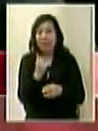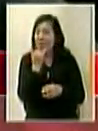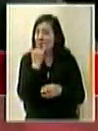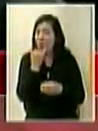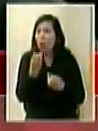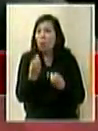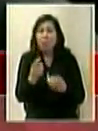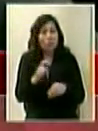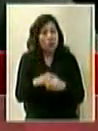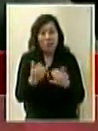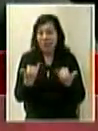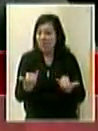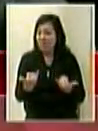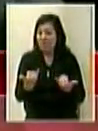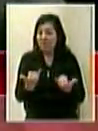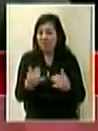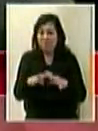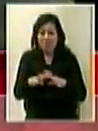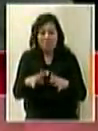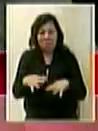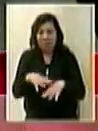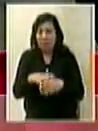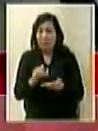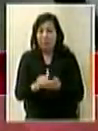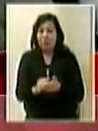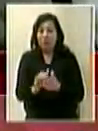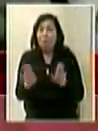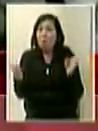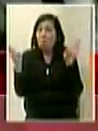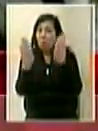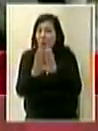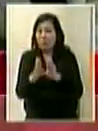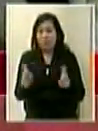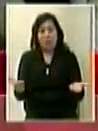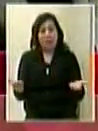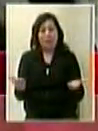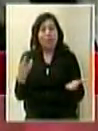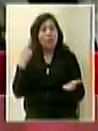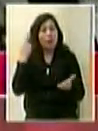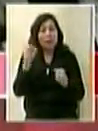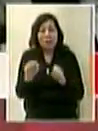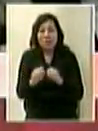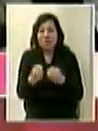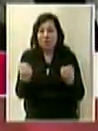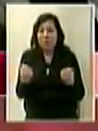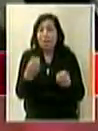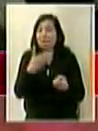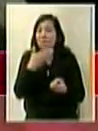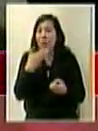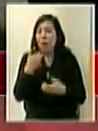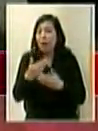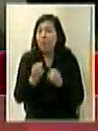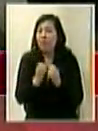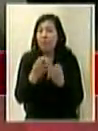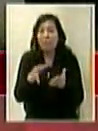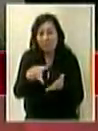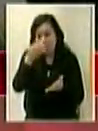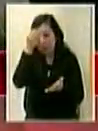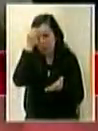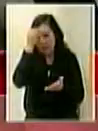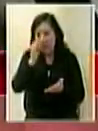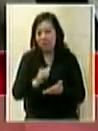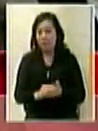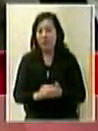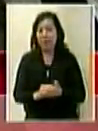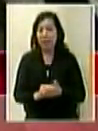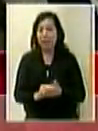este estante no debería estar acá, la rampa está muy débil, hay puertas que están cerradas. La razón del simulacro es ir mejorando cada día e ir aprendiendo. Hacer las